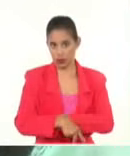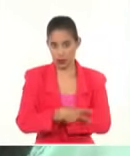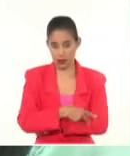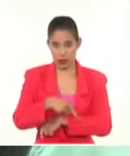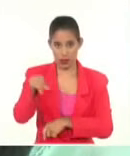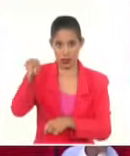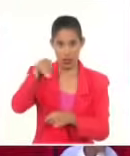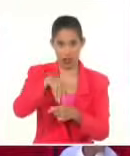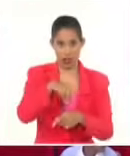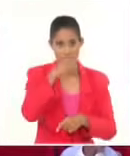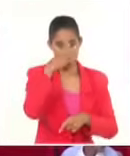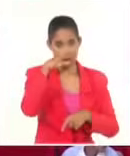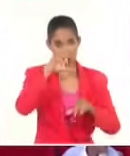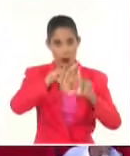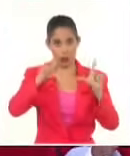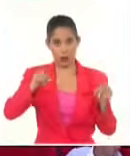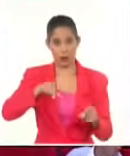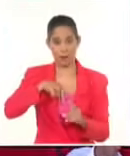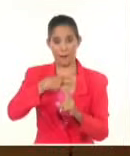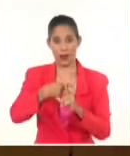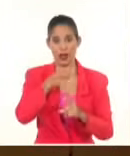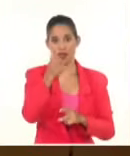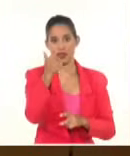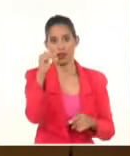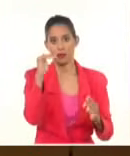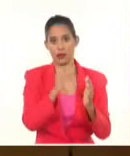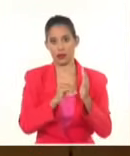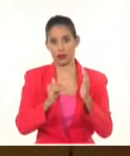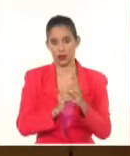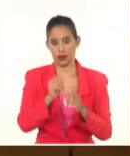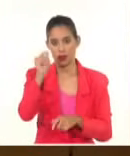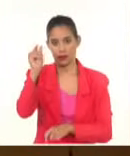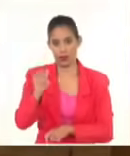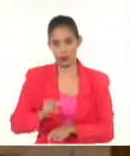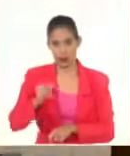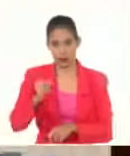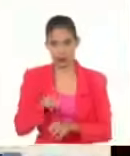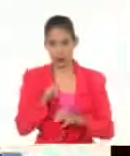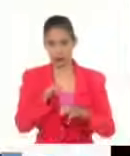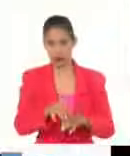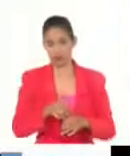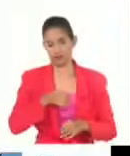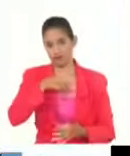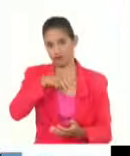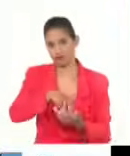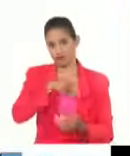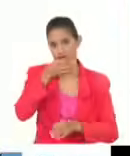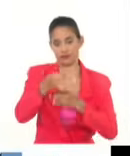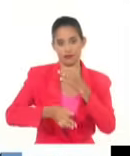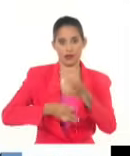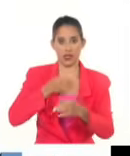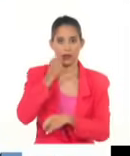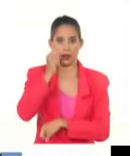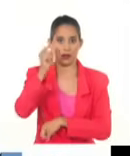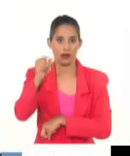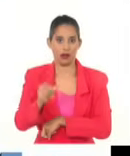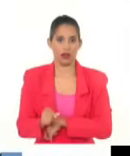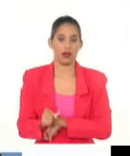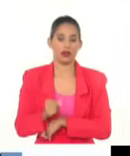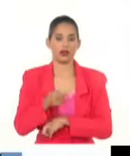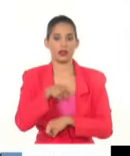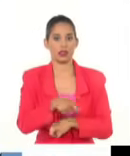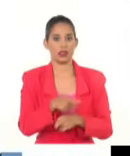de 10.055.000 cubanos. ¿Qué se considera población efectiva? Bueno, lo que explicó acá el compañero